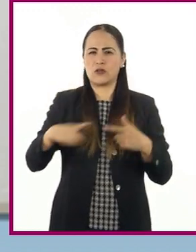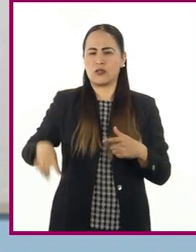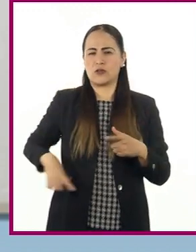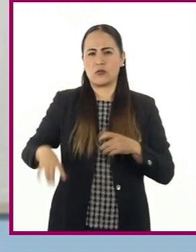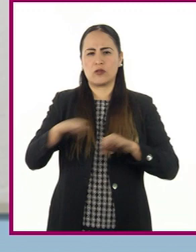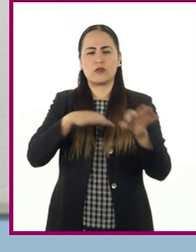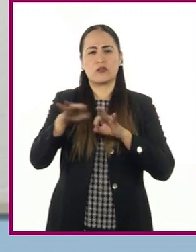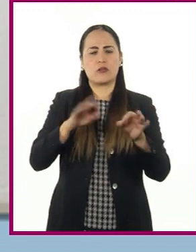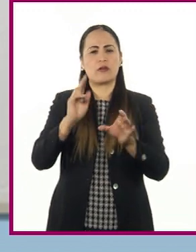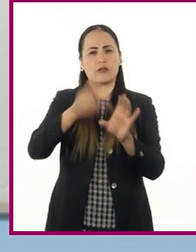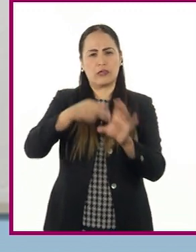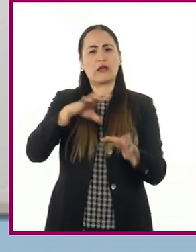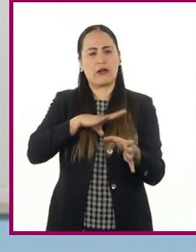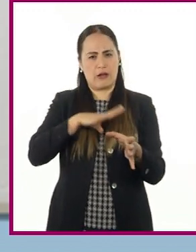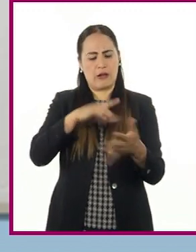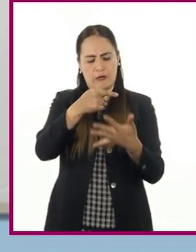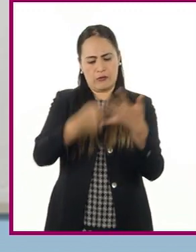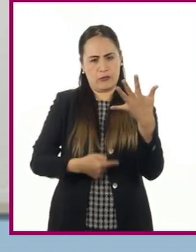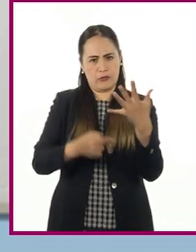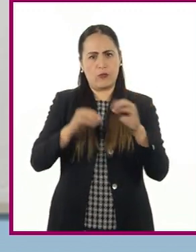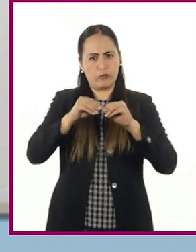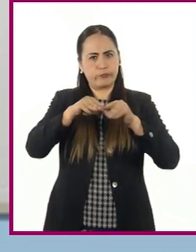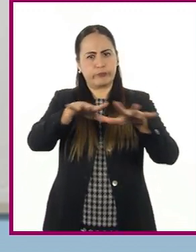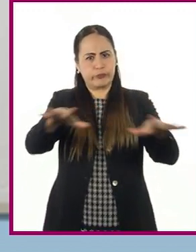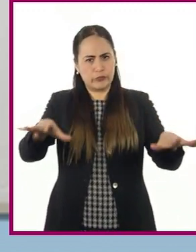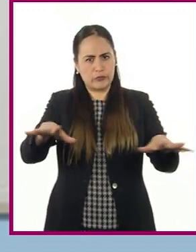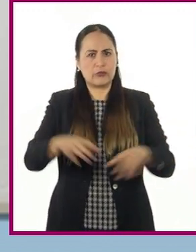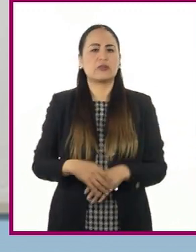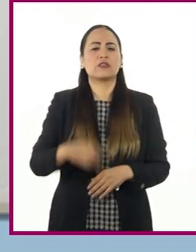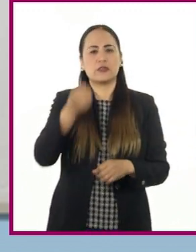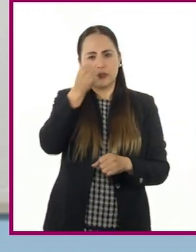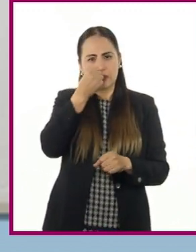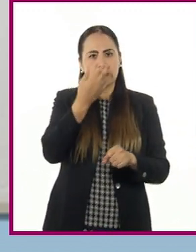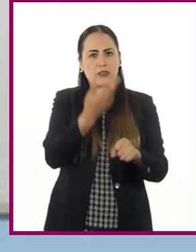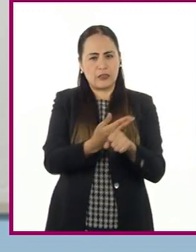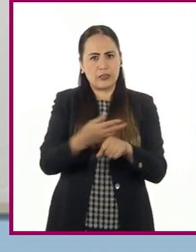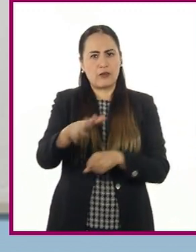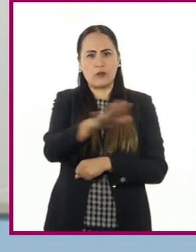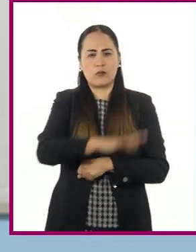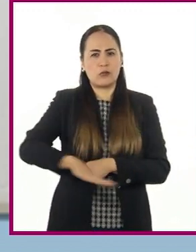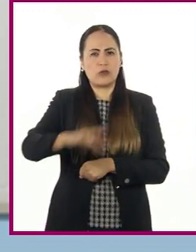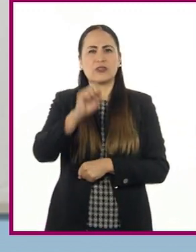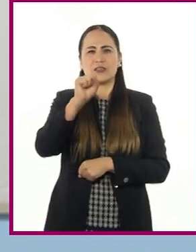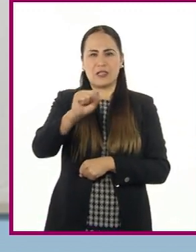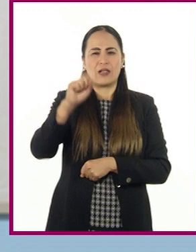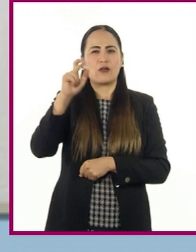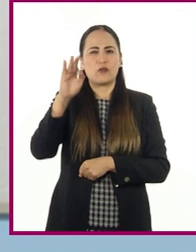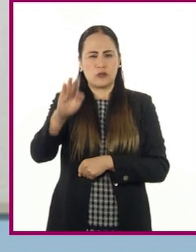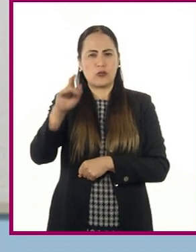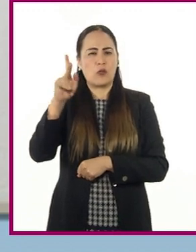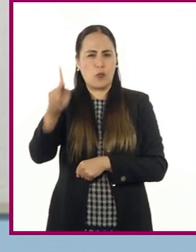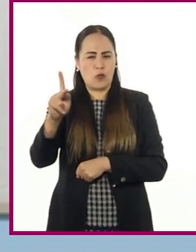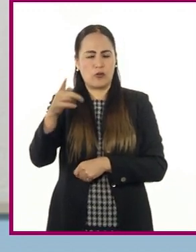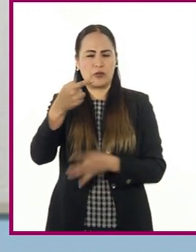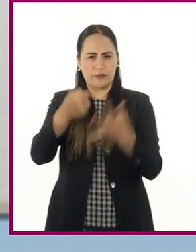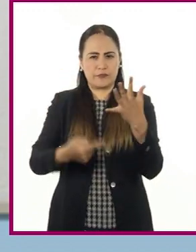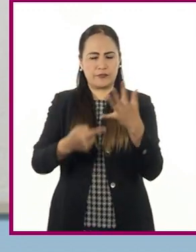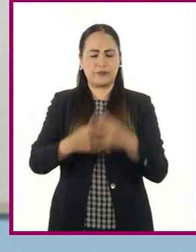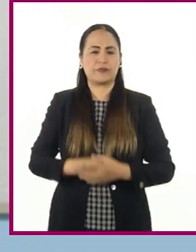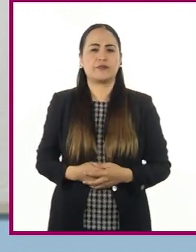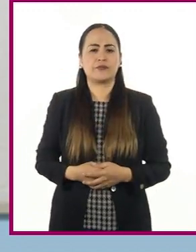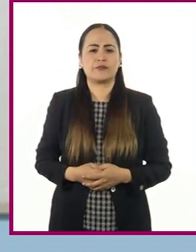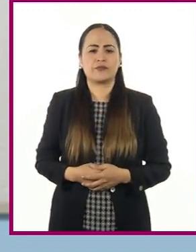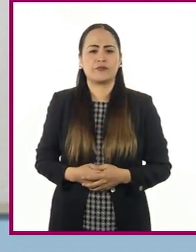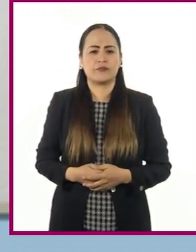del Gobierno Federal, emitido por la Secretaría de la Función Pública en cumplimiento de sus atribuciones, los cuales